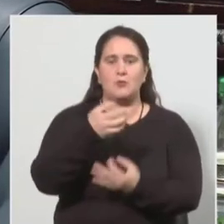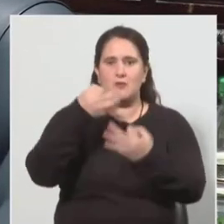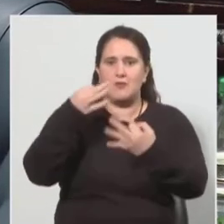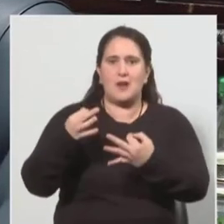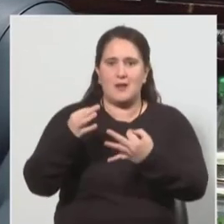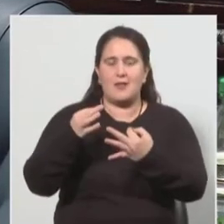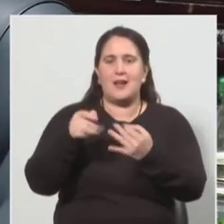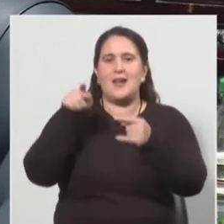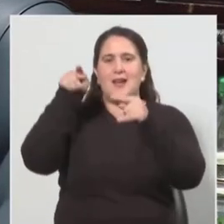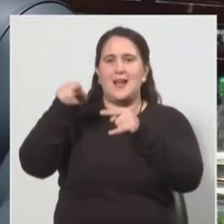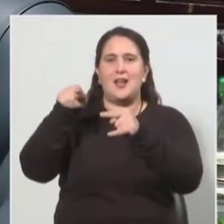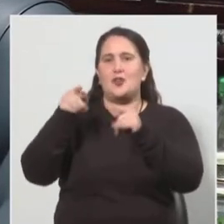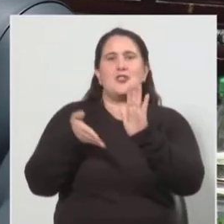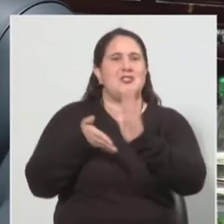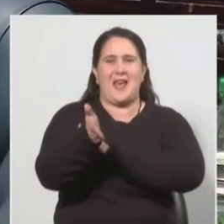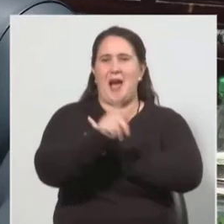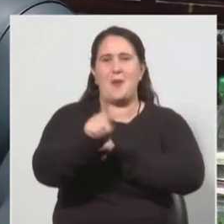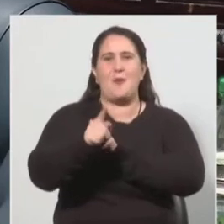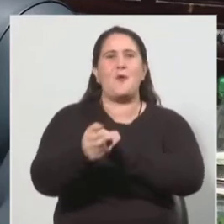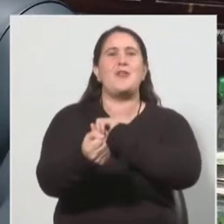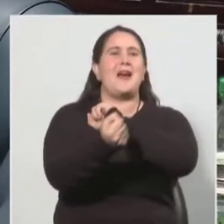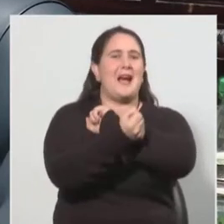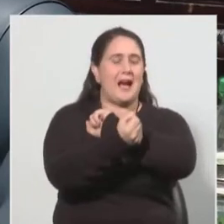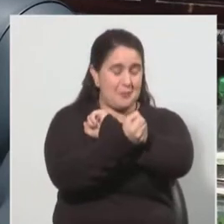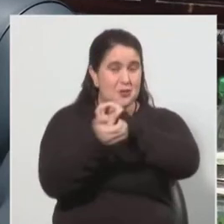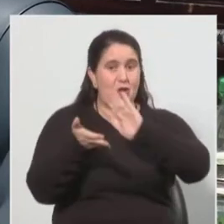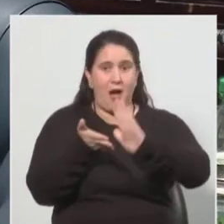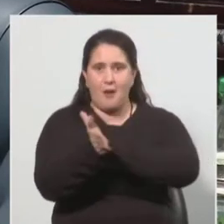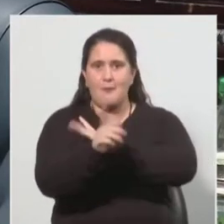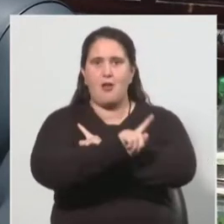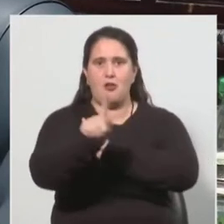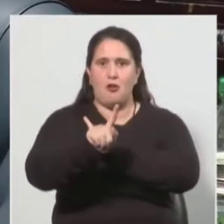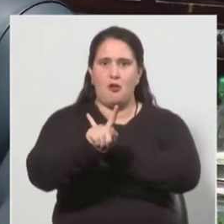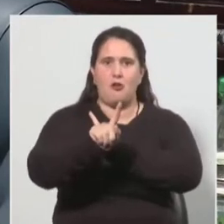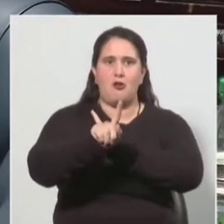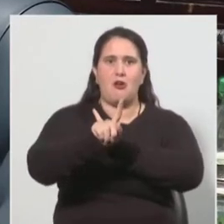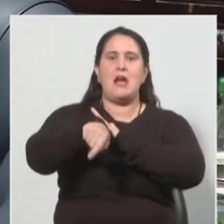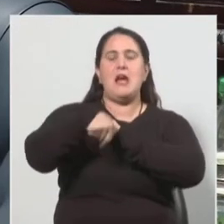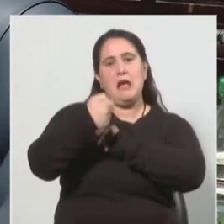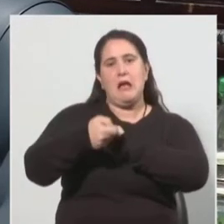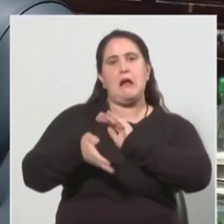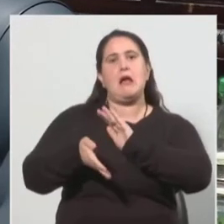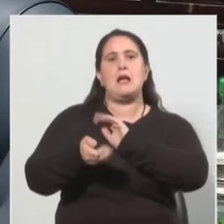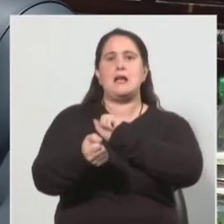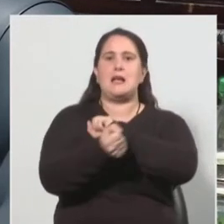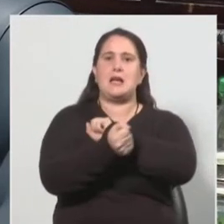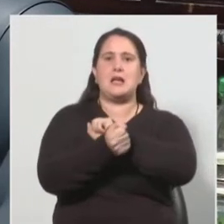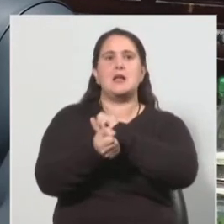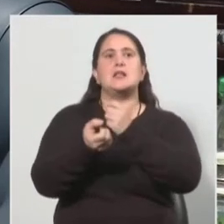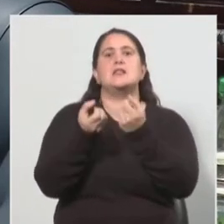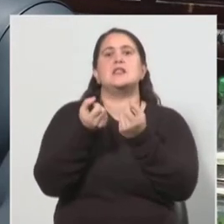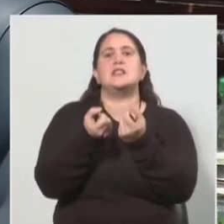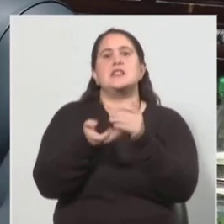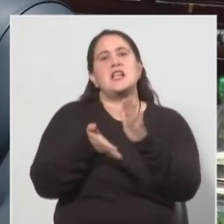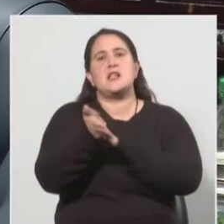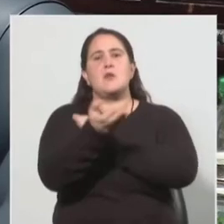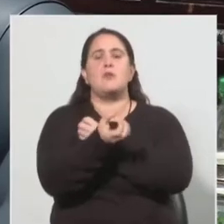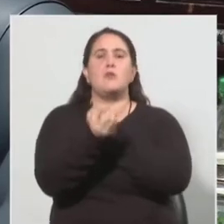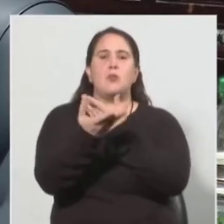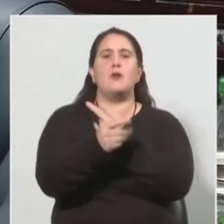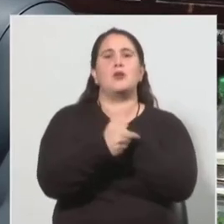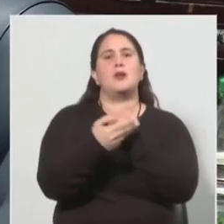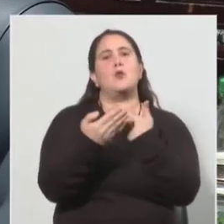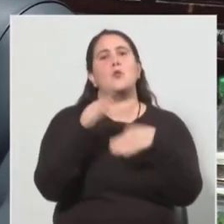claros, Marcet no se fugó de la cárcel. Marcet salió de la cárcel porque tuvo un